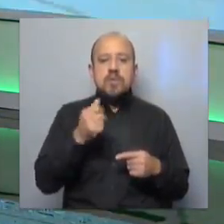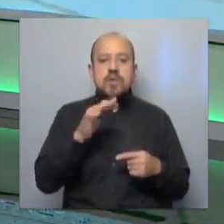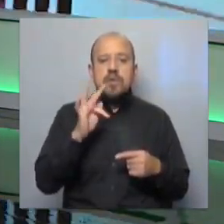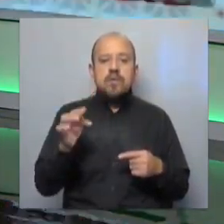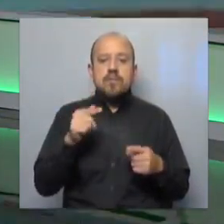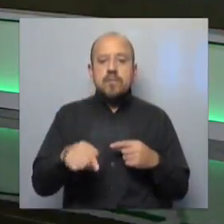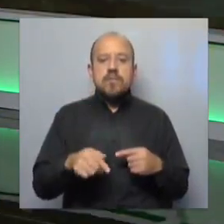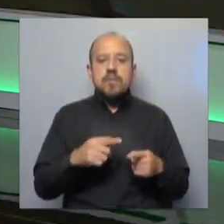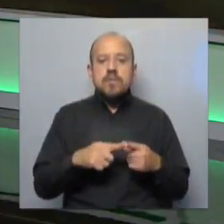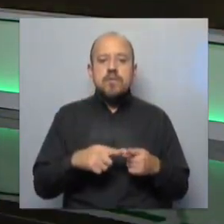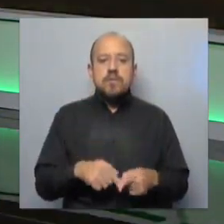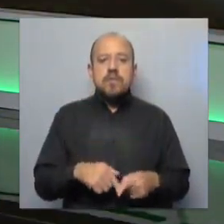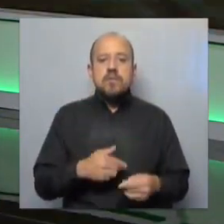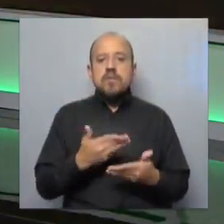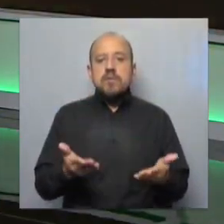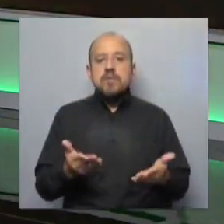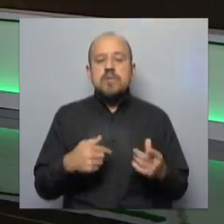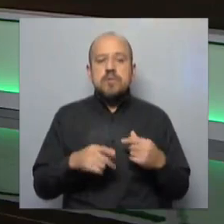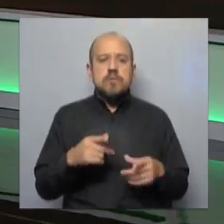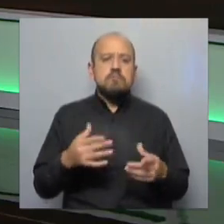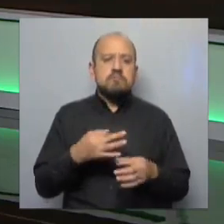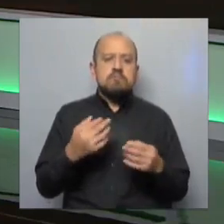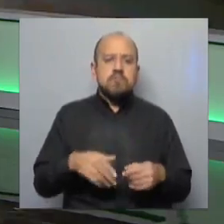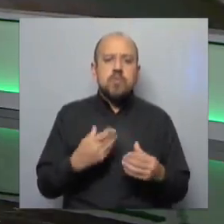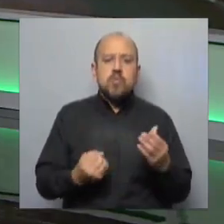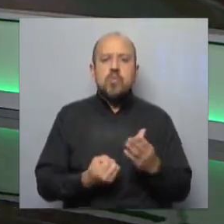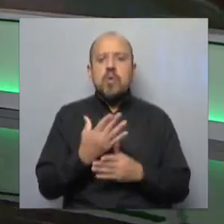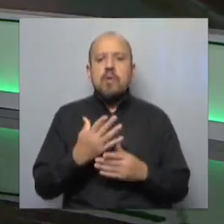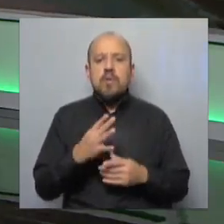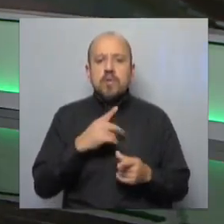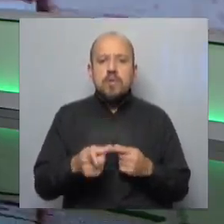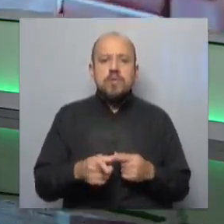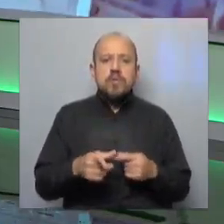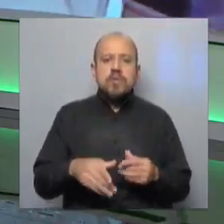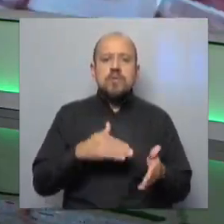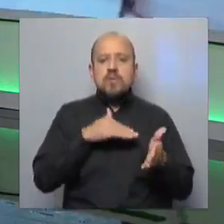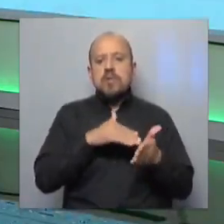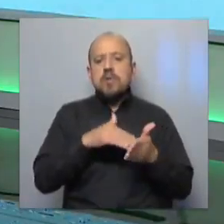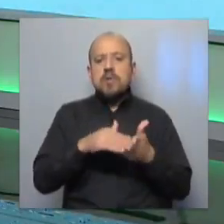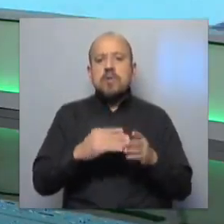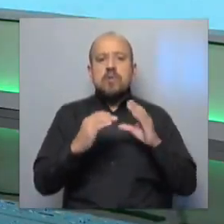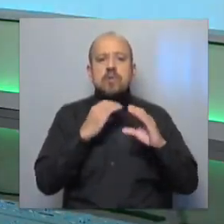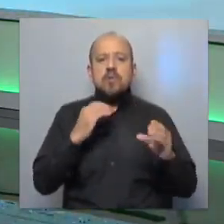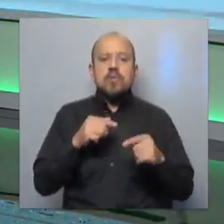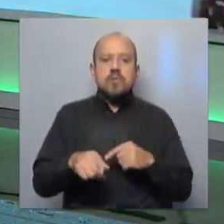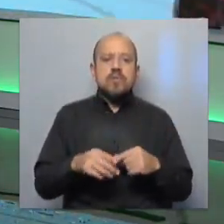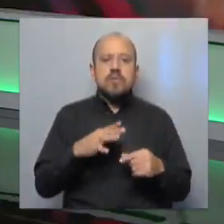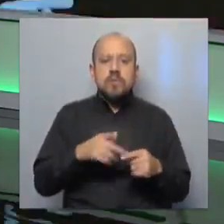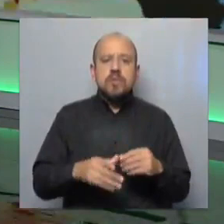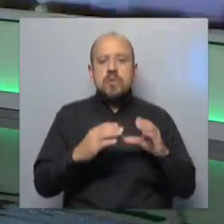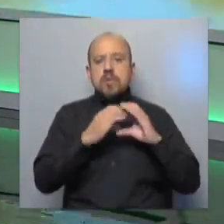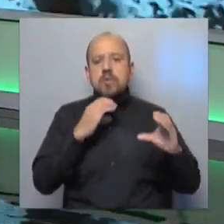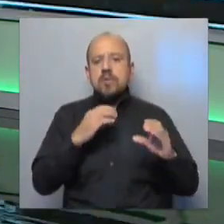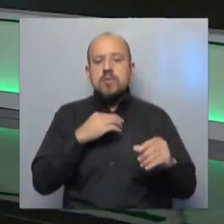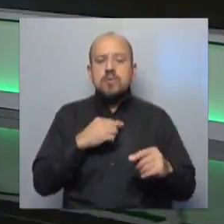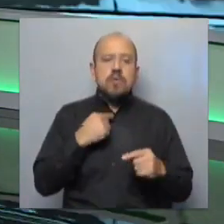o ni en el intercambiador velo ni una sala preciosa nueva que además está en una terminal de ómnibus o sea no hay como ahorrarle al transporte